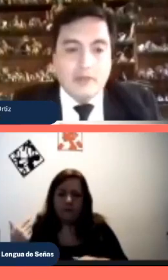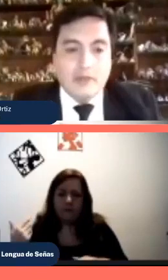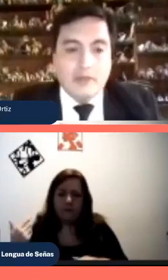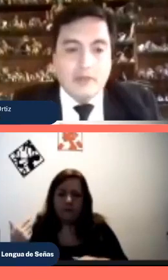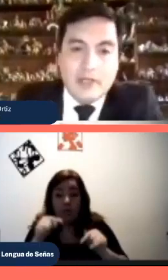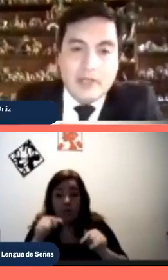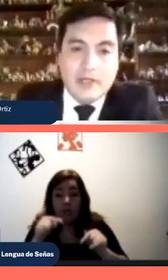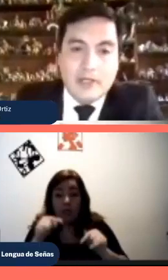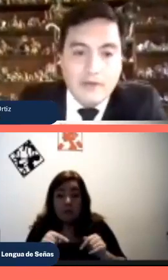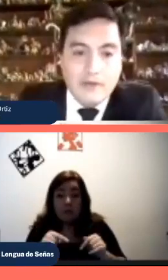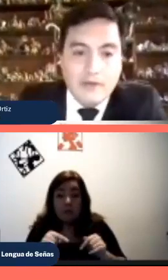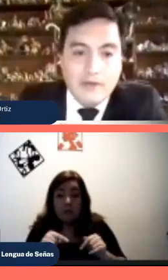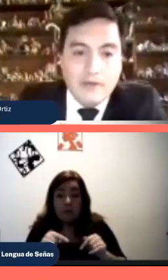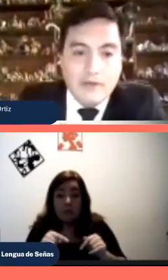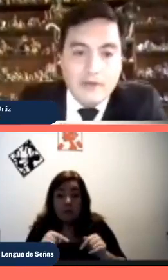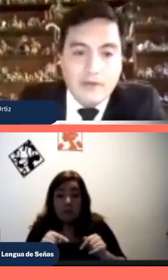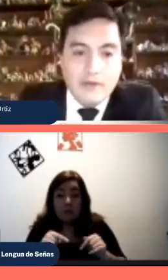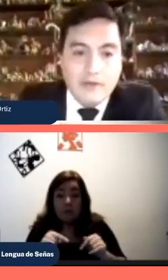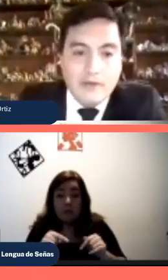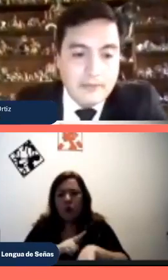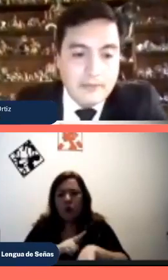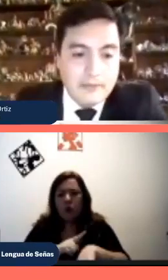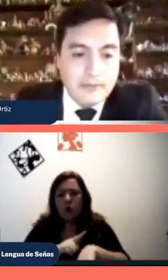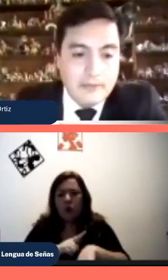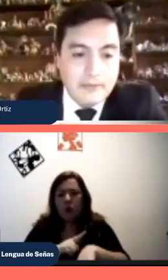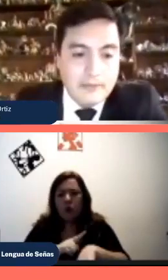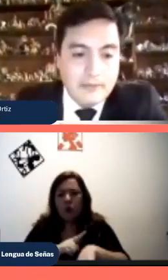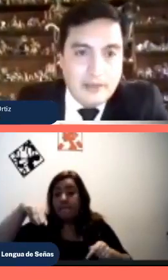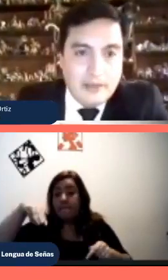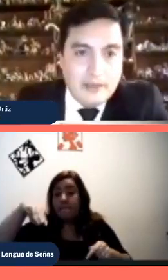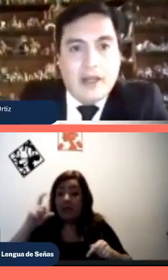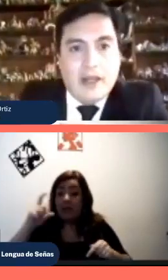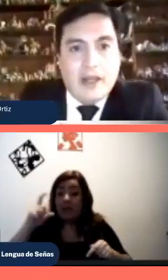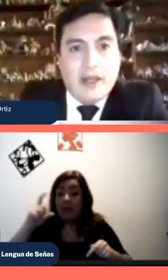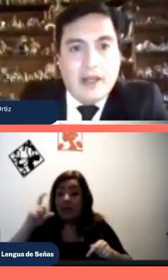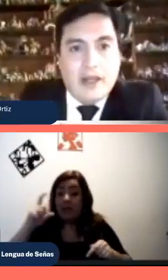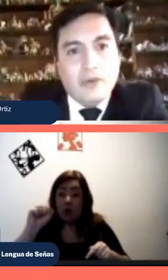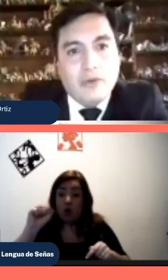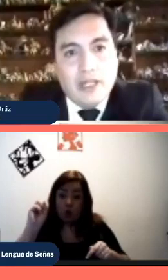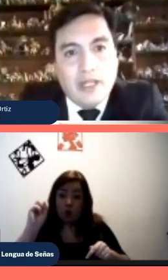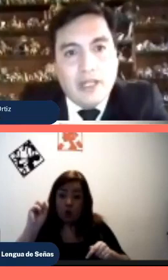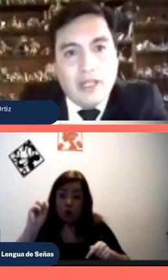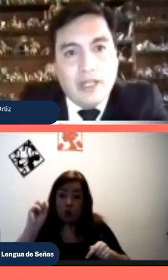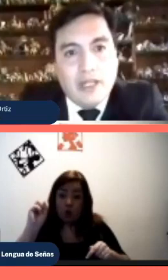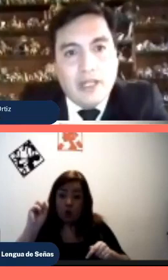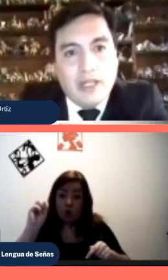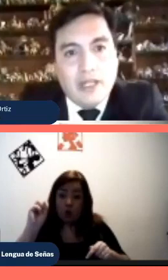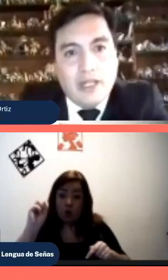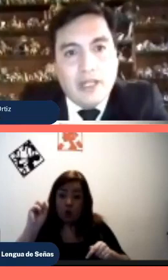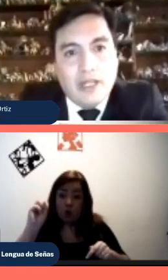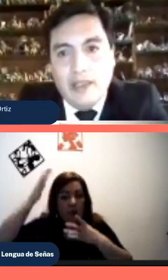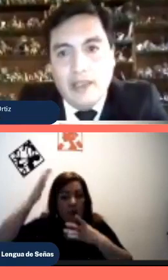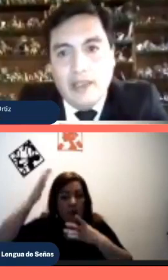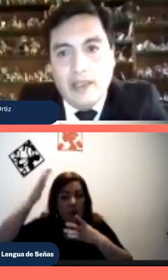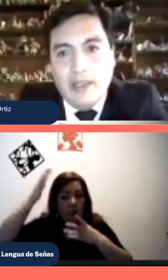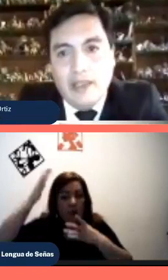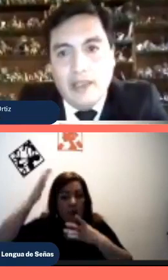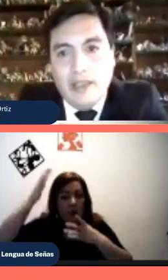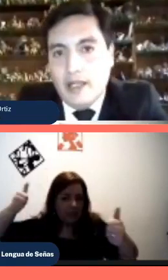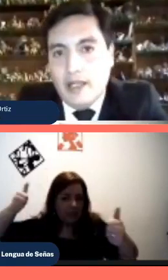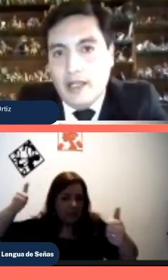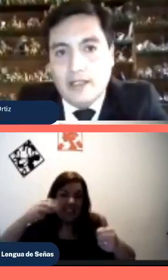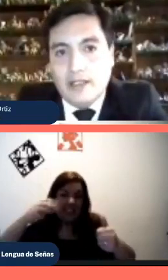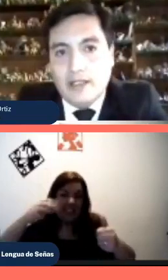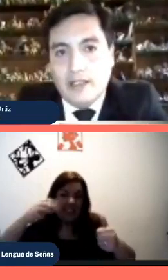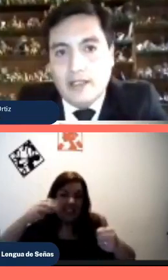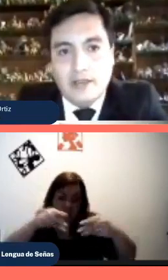Coincidente con el tiempo en el que vivió Megalodón, tiene una cabeza de unos 3 metros de largo y dientes que llegan